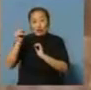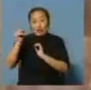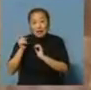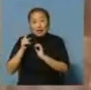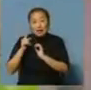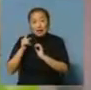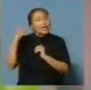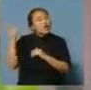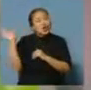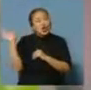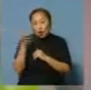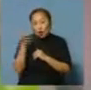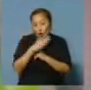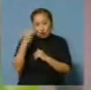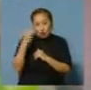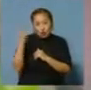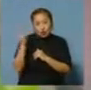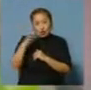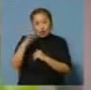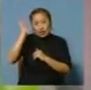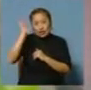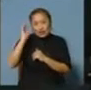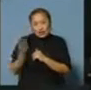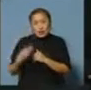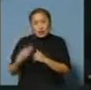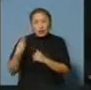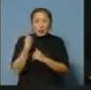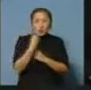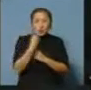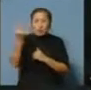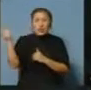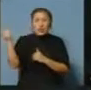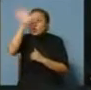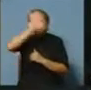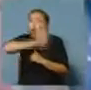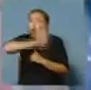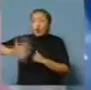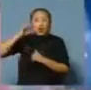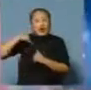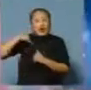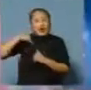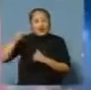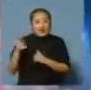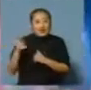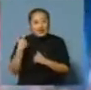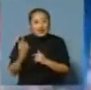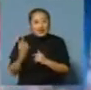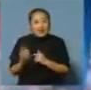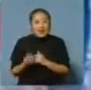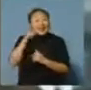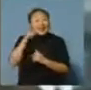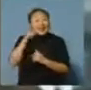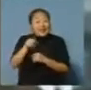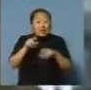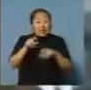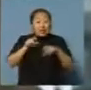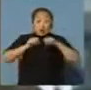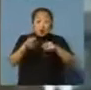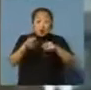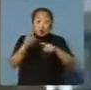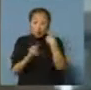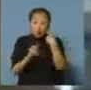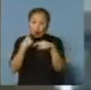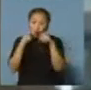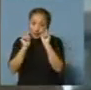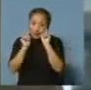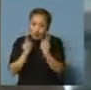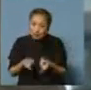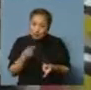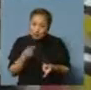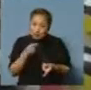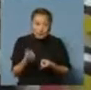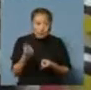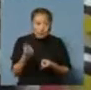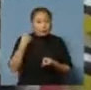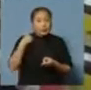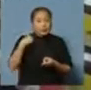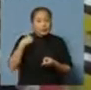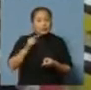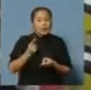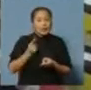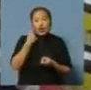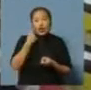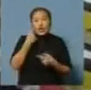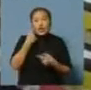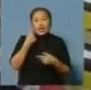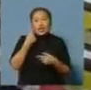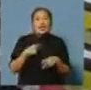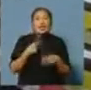tanto están adheridas a las cadenas con las sucursales que tienen en el interior. Esas sucursales las estamos controlando también, pero bueno, no